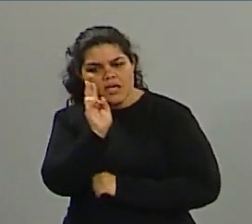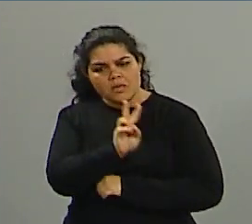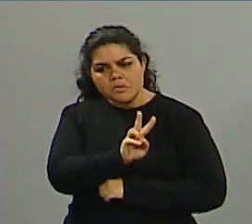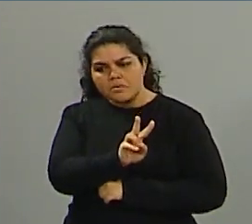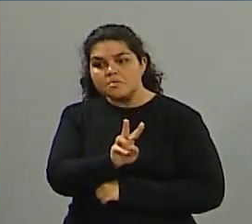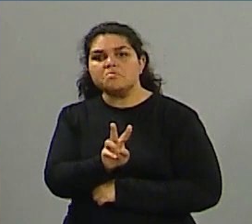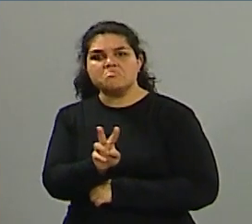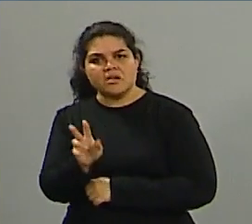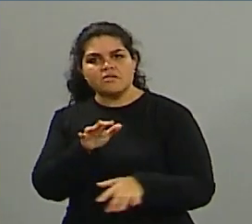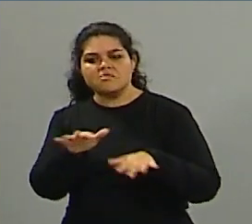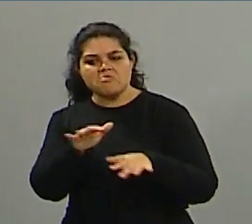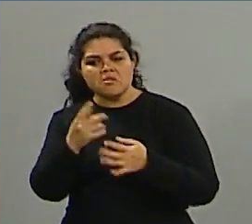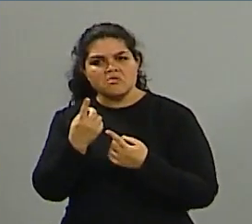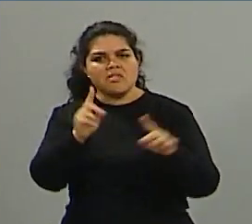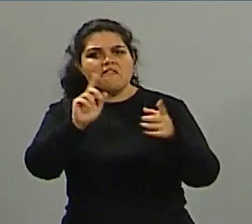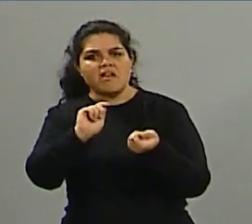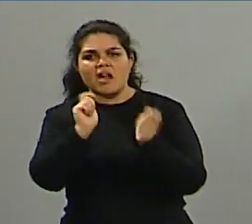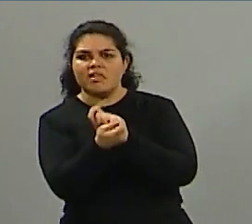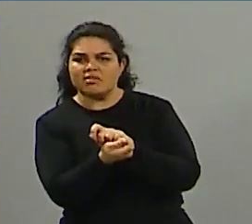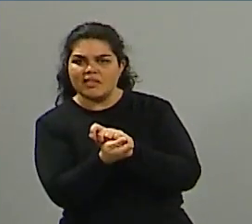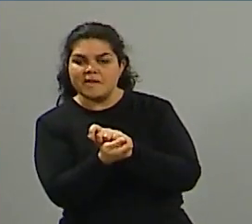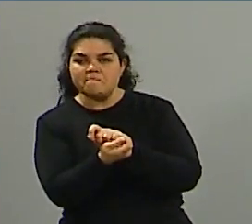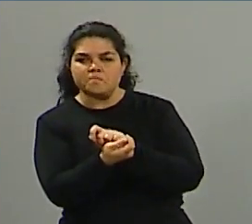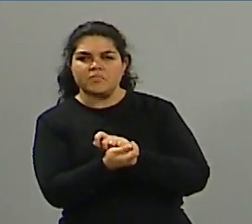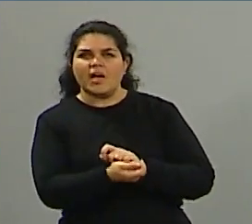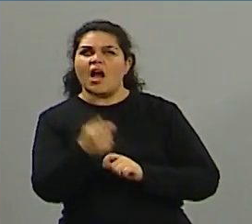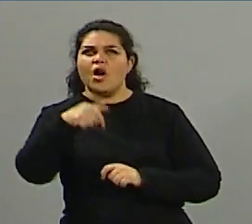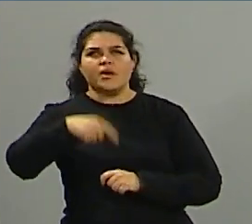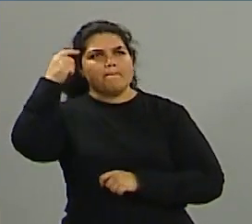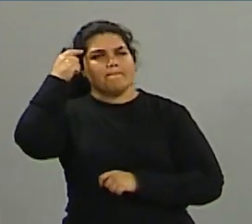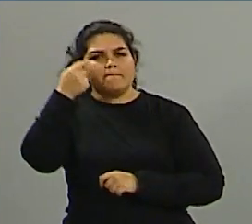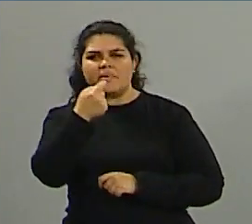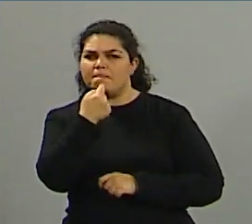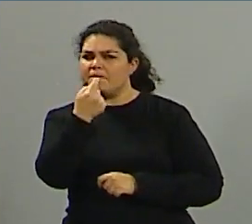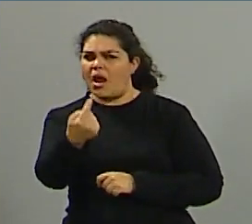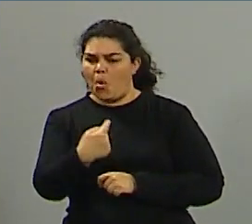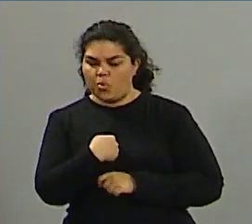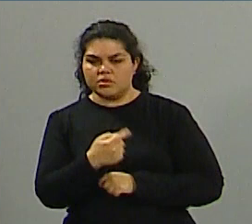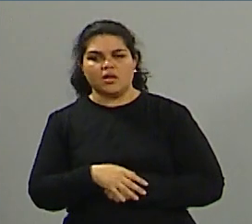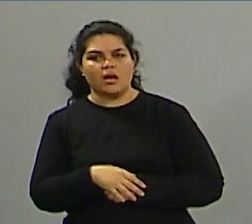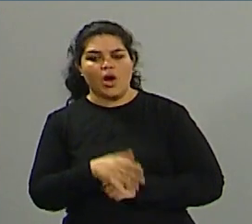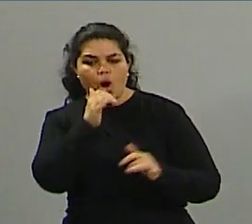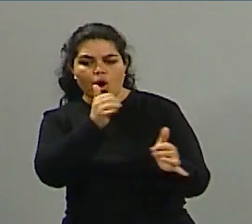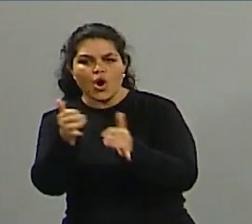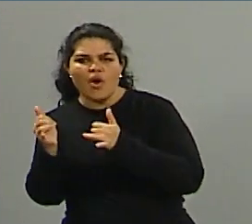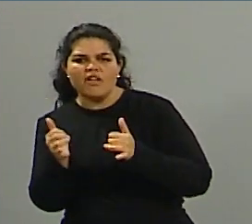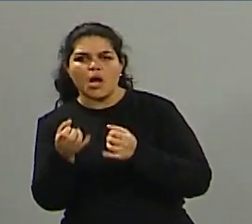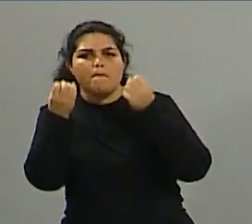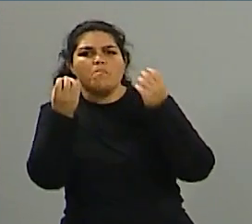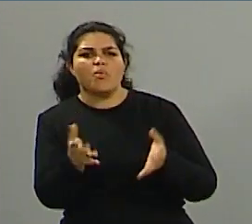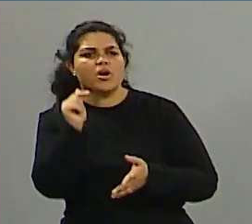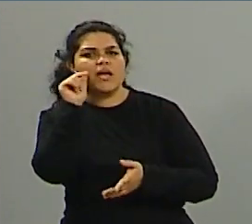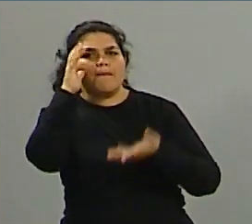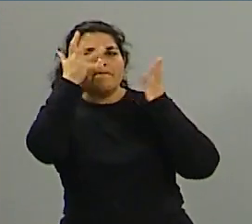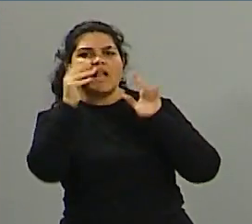en por qué los jóvenes votaron a Milei, ¿no? Creo que el desafío que tenemos los adultos es para qué los votaron los chicos. ¿Qué ujú. mensaje